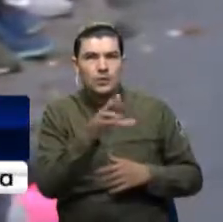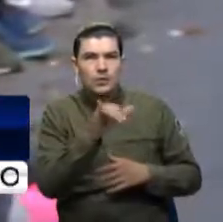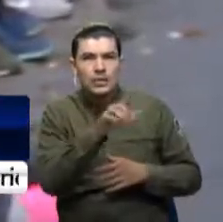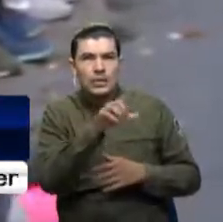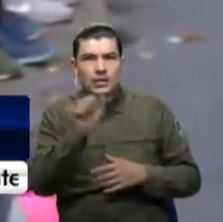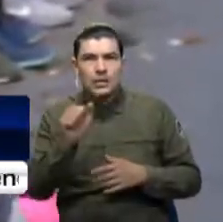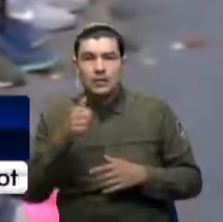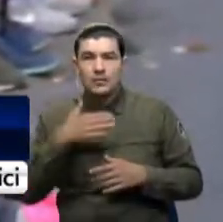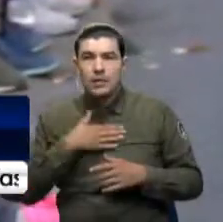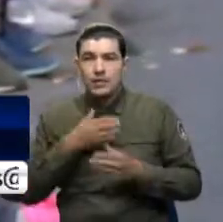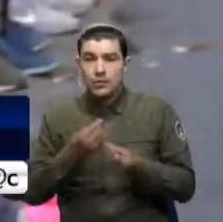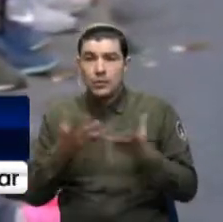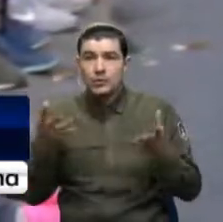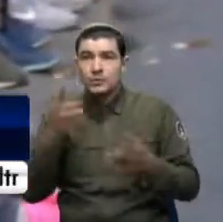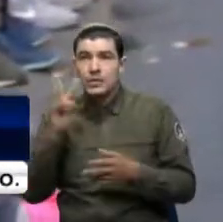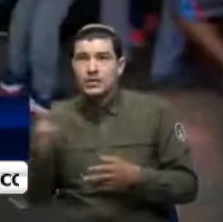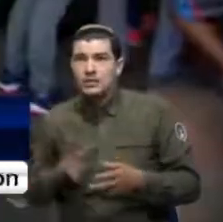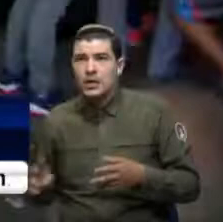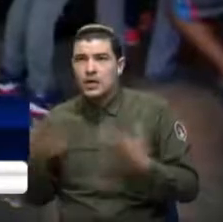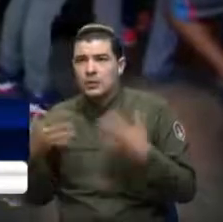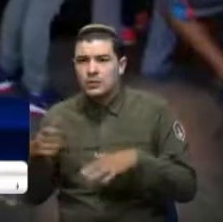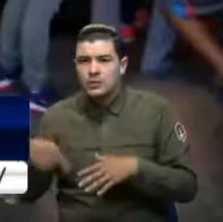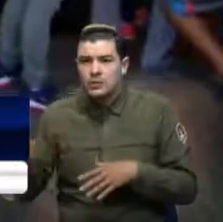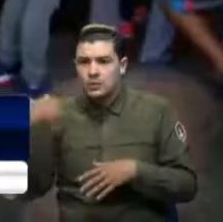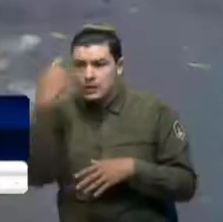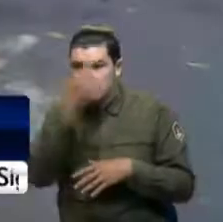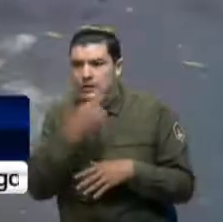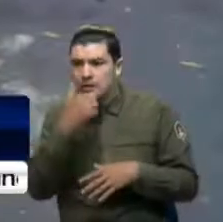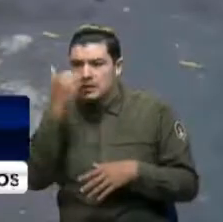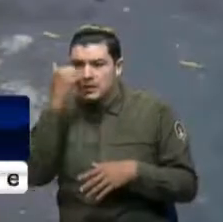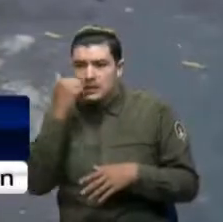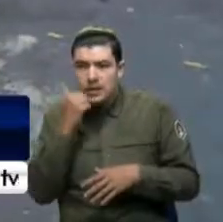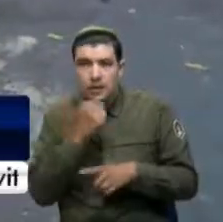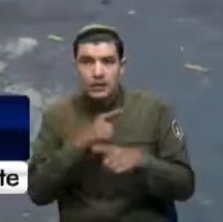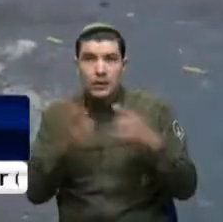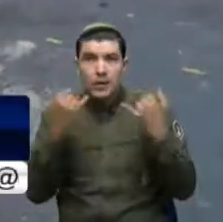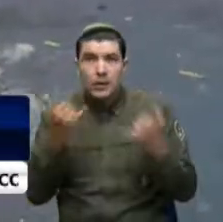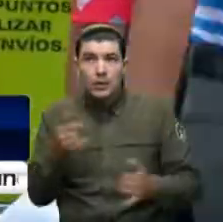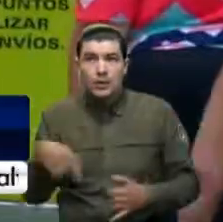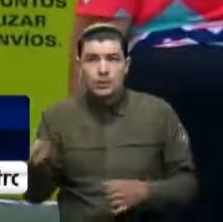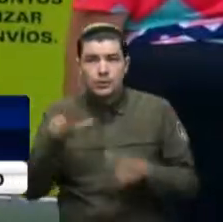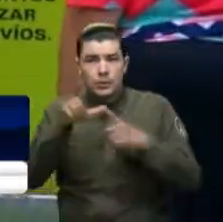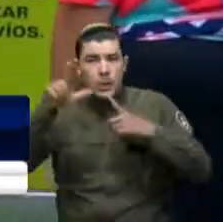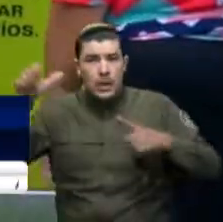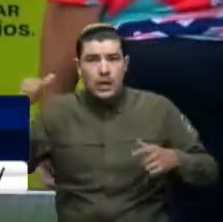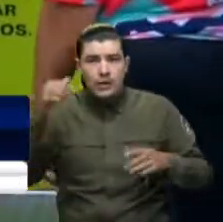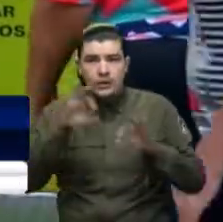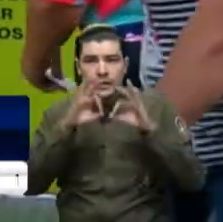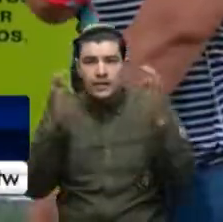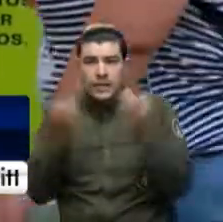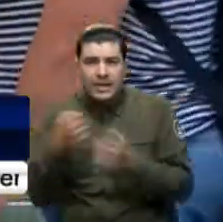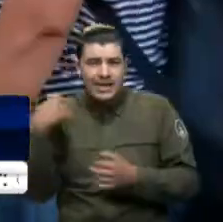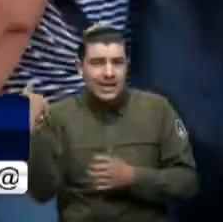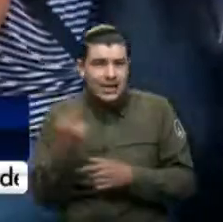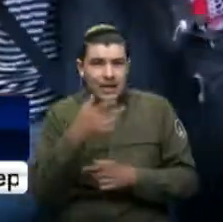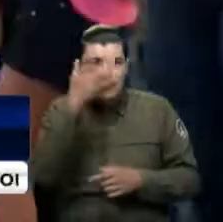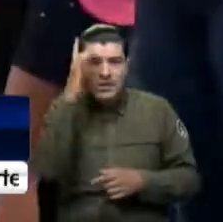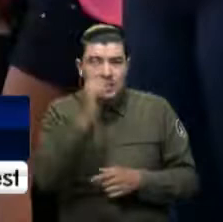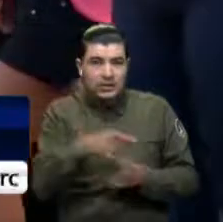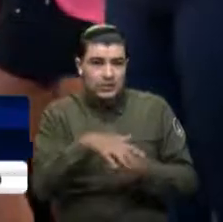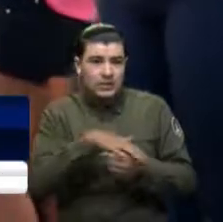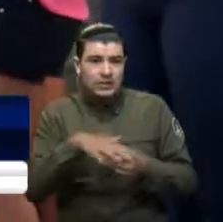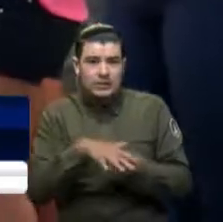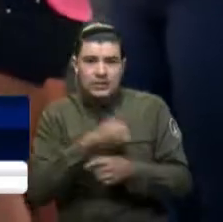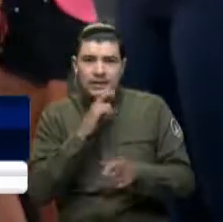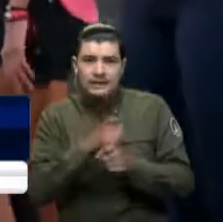Muchos venezolanos reflejan en sus caras la tristeza que los embarga, en particular por estar lejos de sus seres queridos y en general por la situación